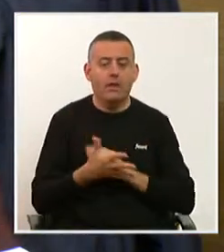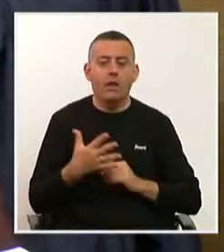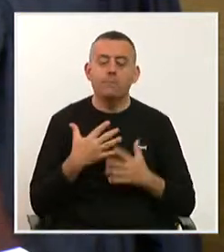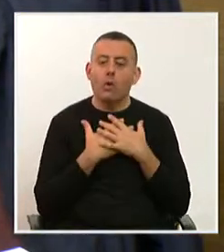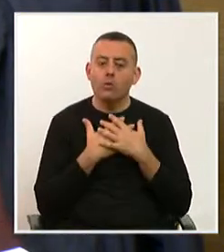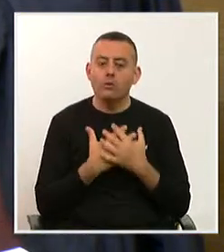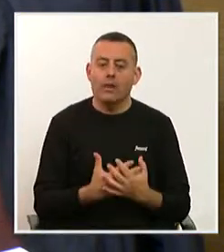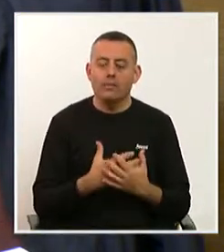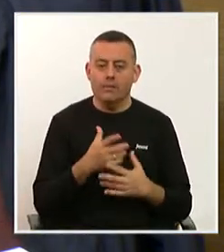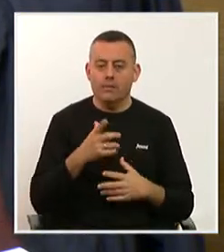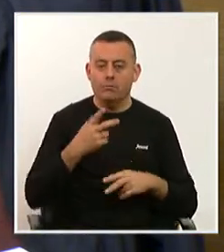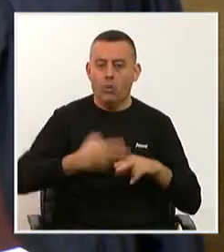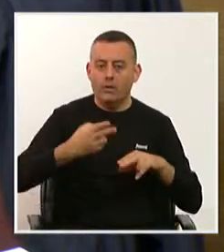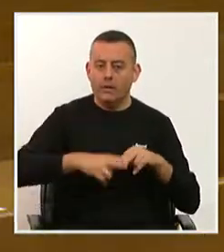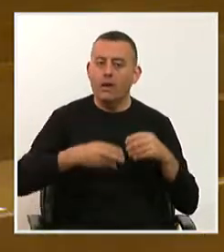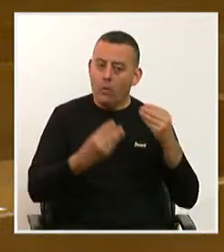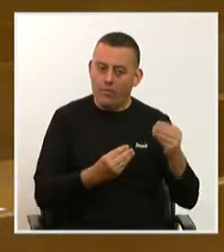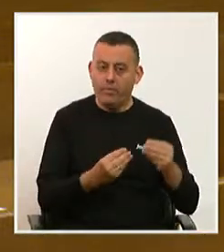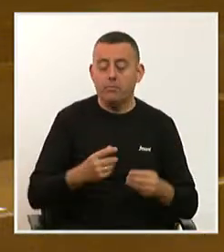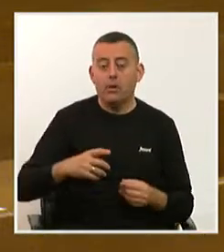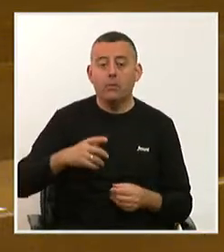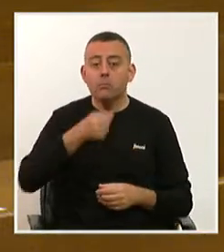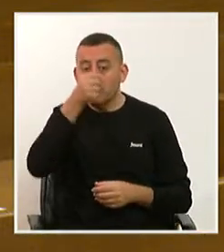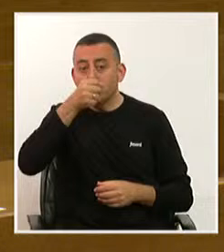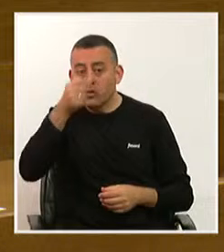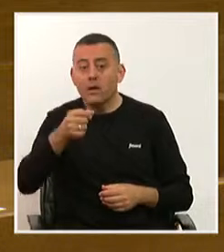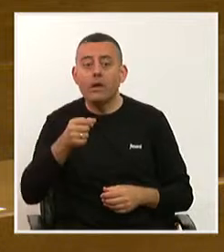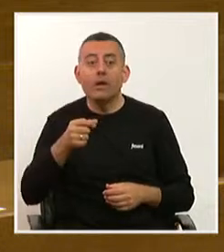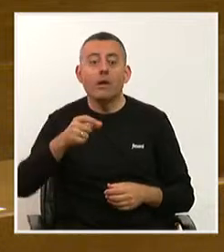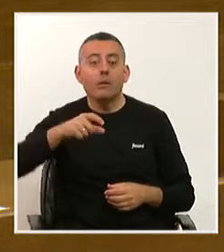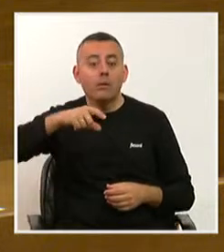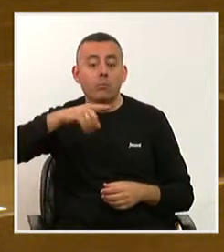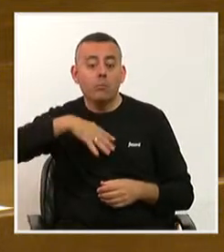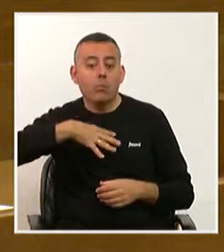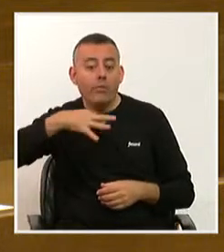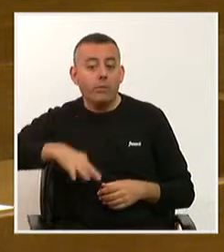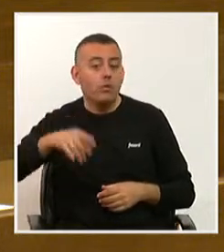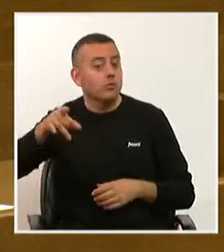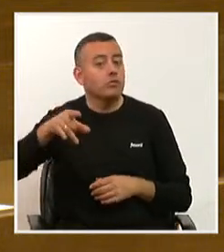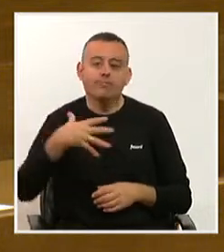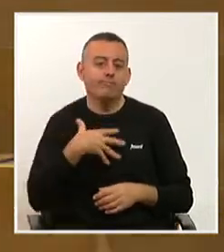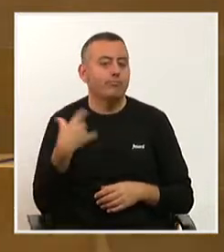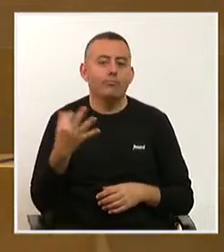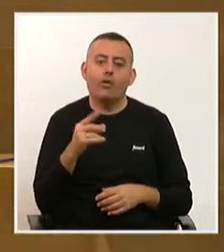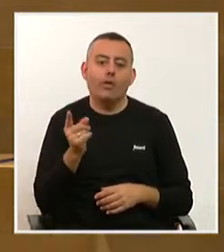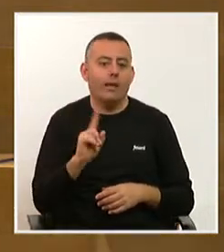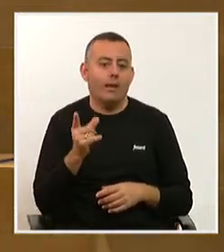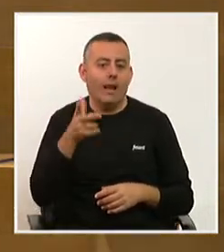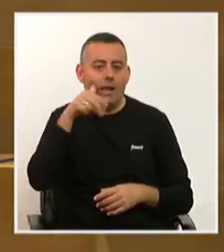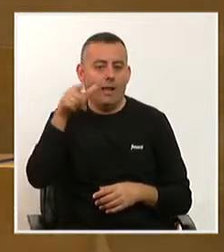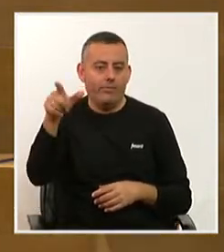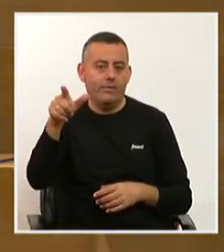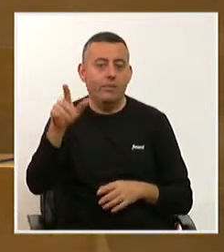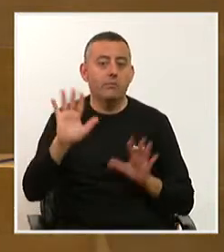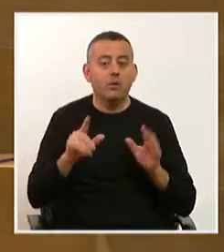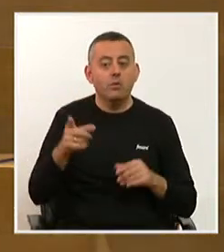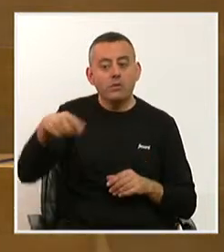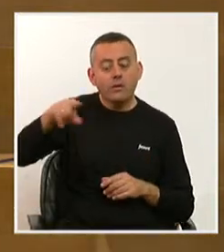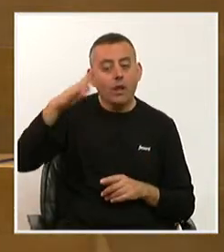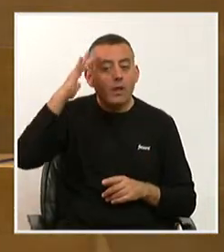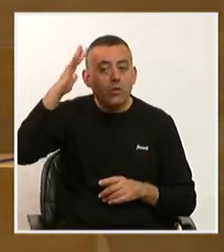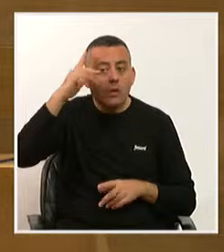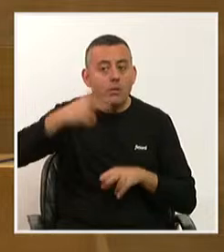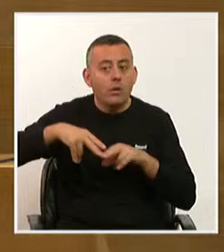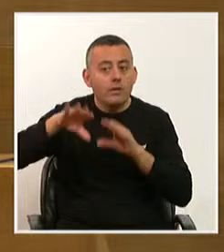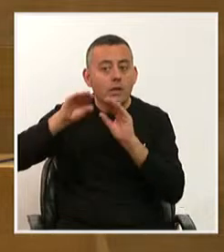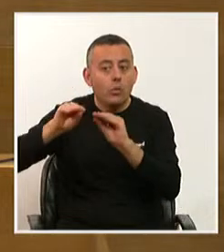no tenían voluntad política est son y a ustedes les impera la ideología política antes que el bienestar de los